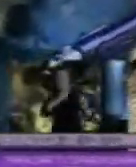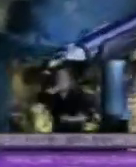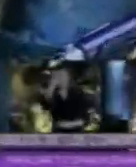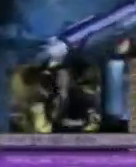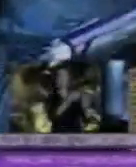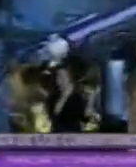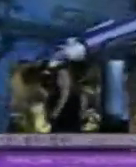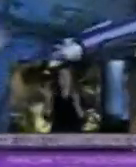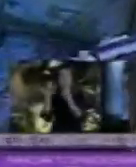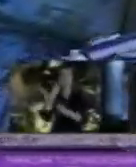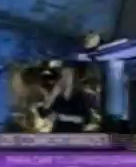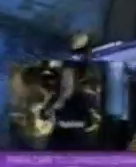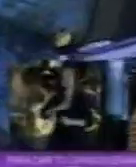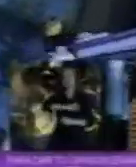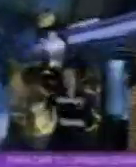Quiero